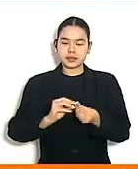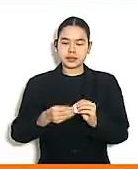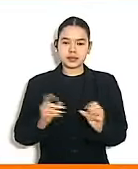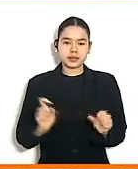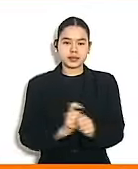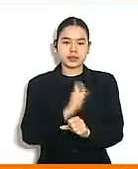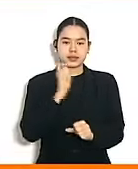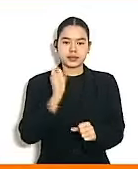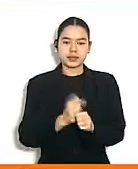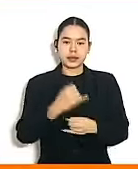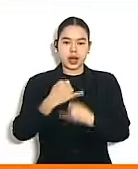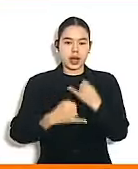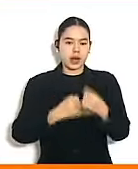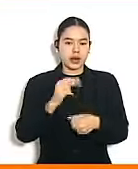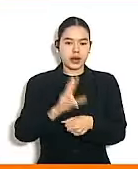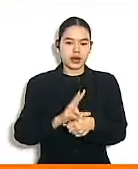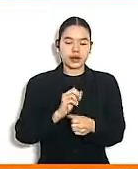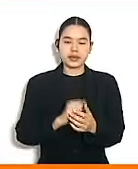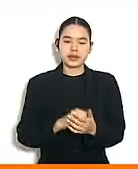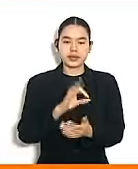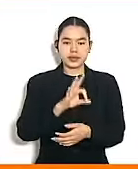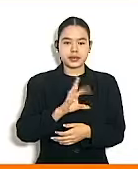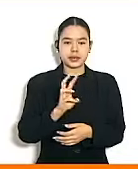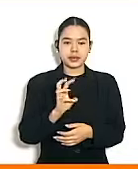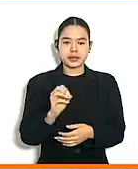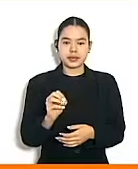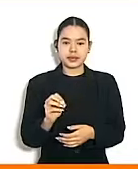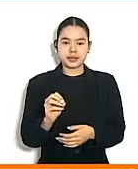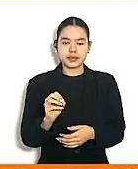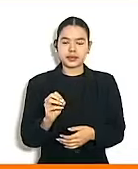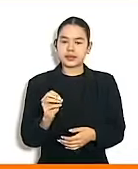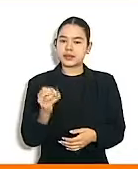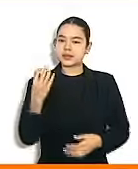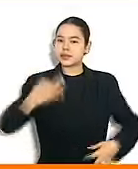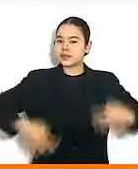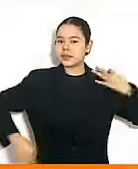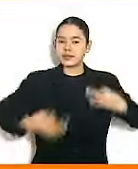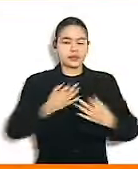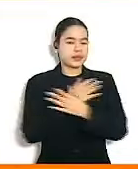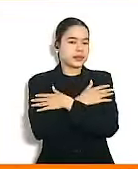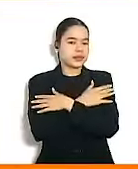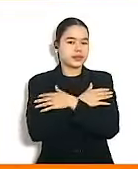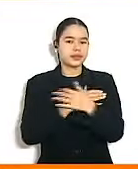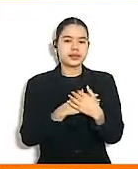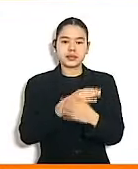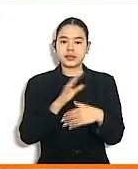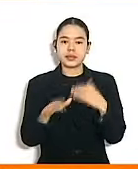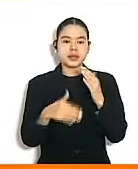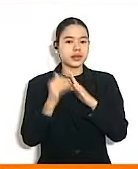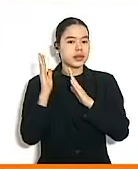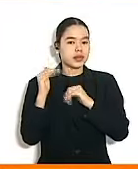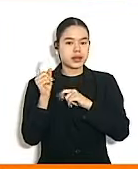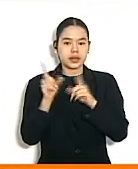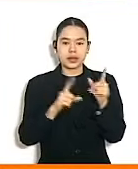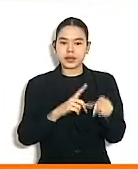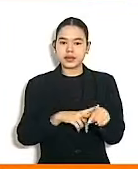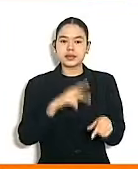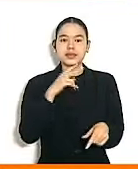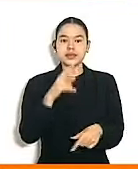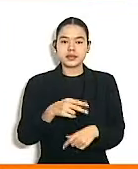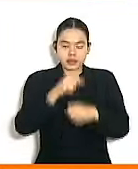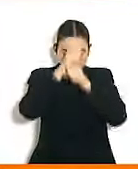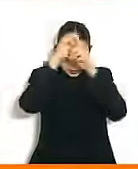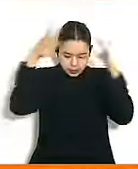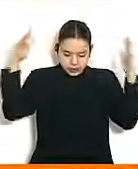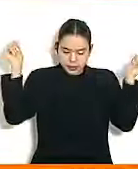número ganador para Juga 3 es 960. Muchas felicidades y espero que estés listo porque es momento de hacer de